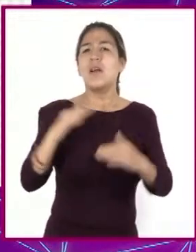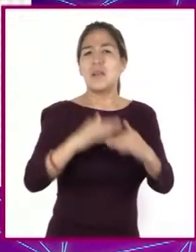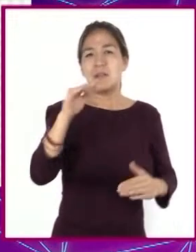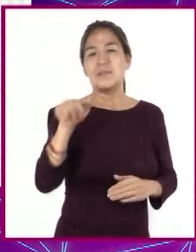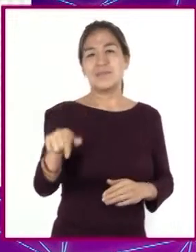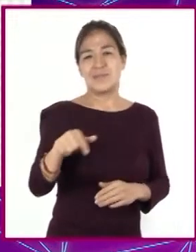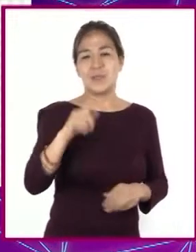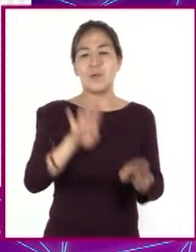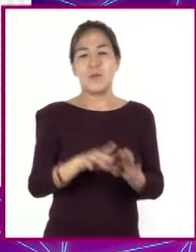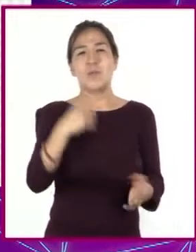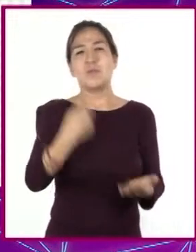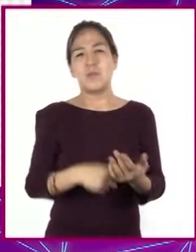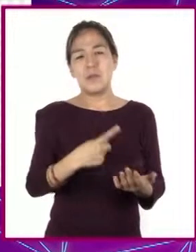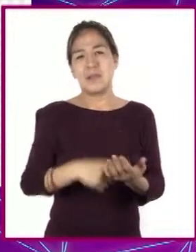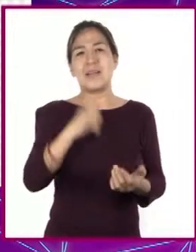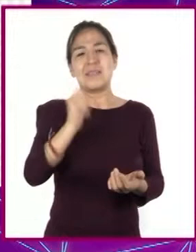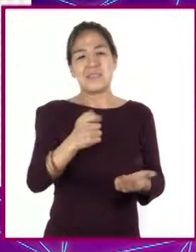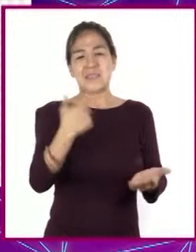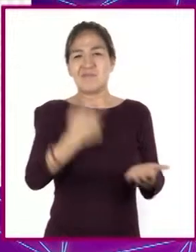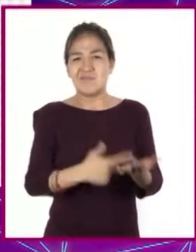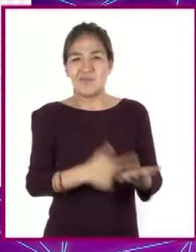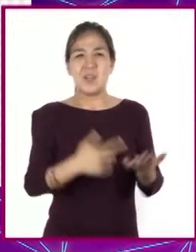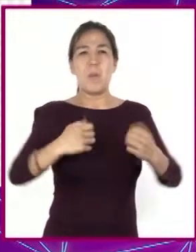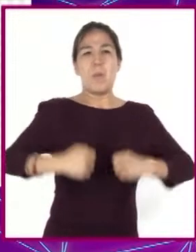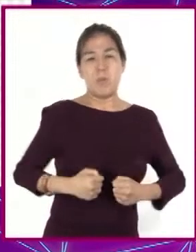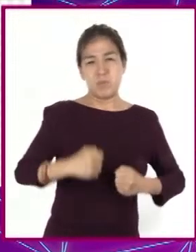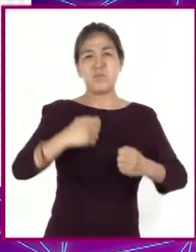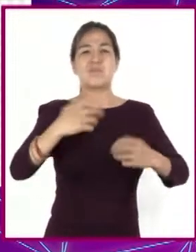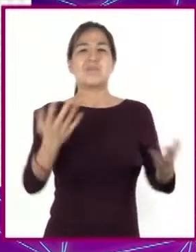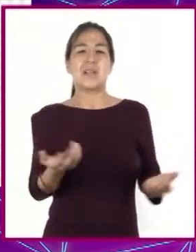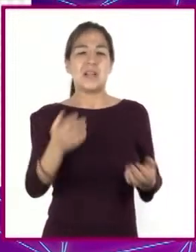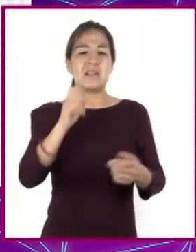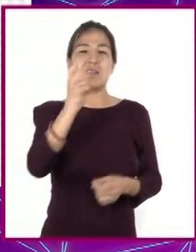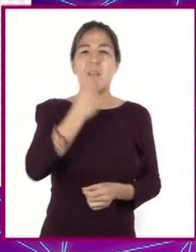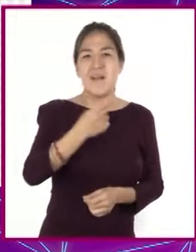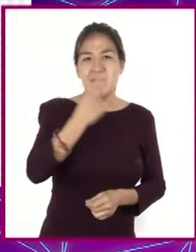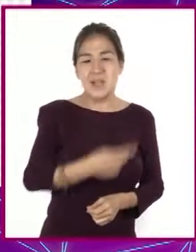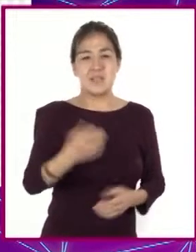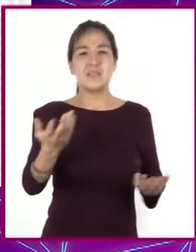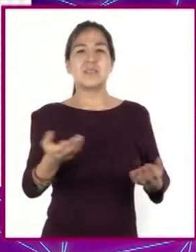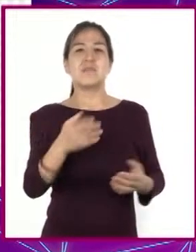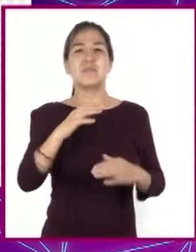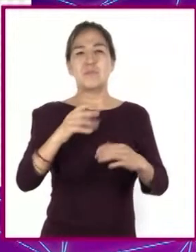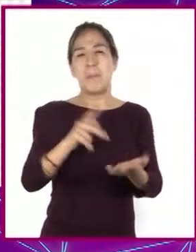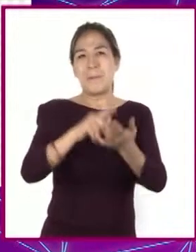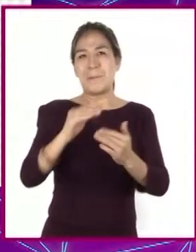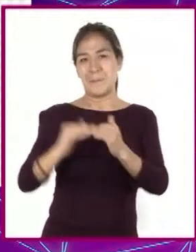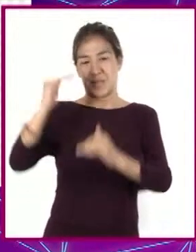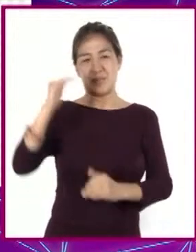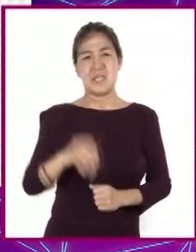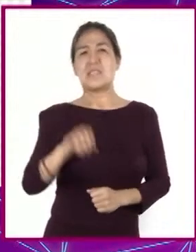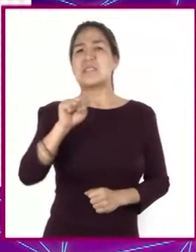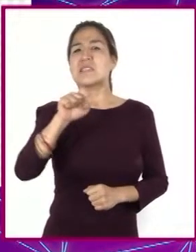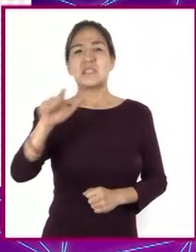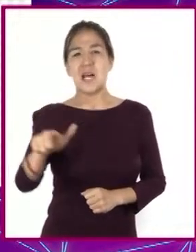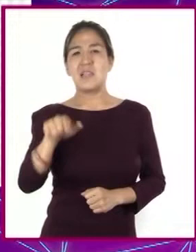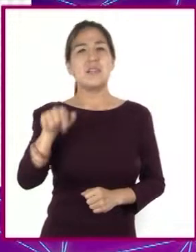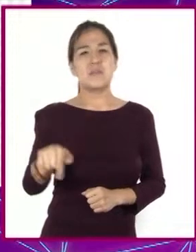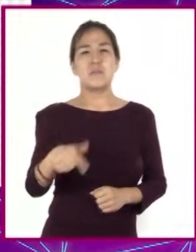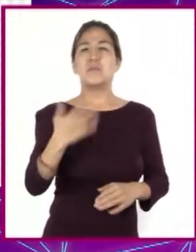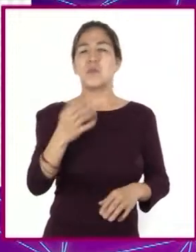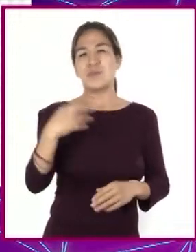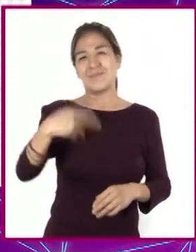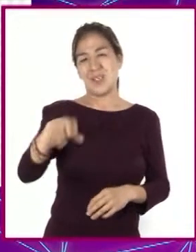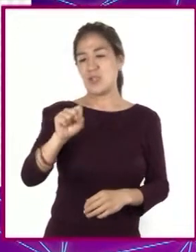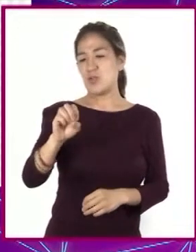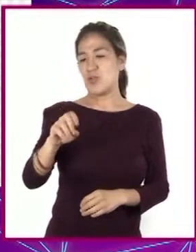a enfermedades como sobrepeso, obesidad, diabetes. El exceso de sal, o específicamente de sodio,